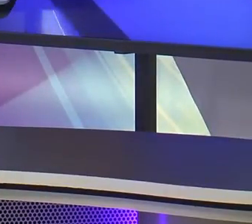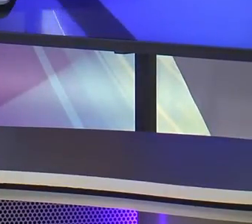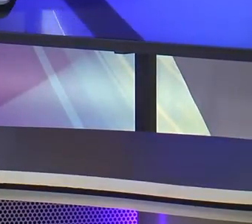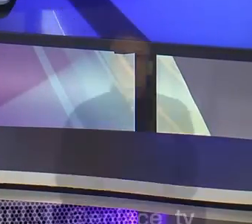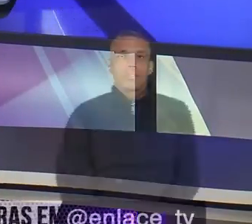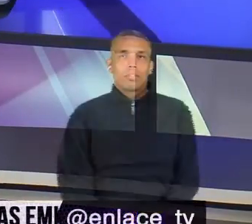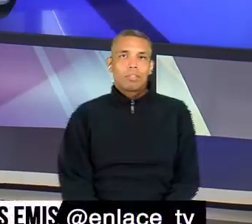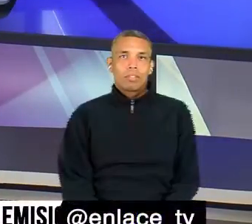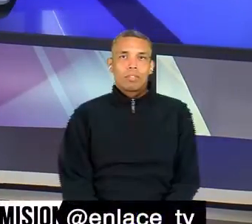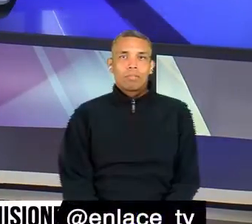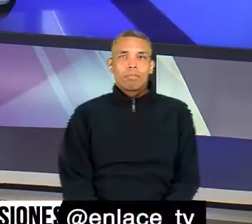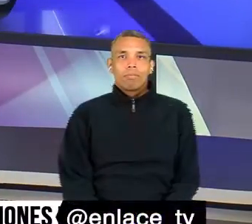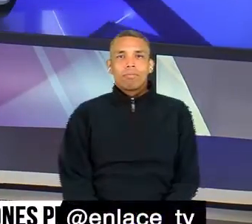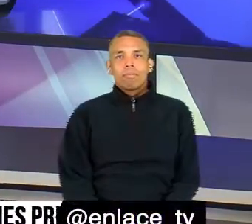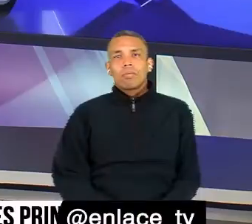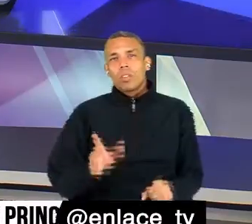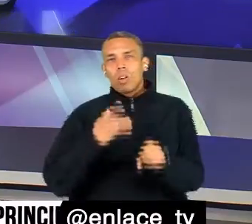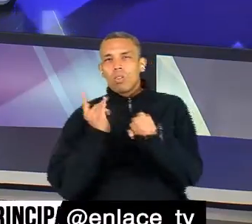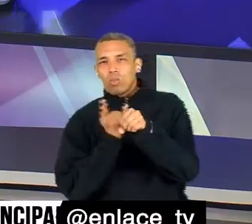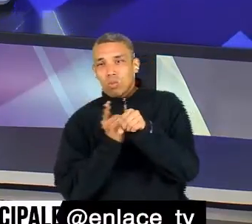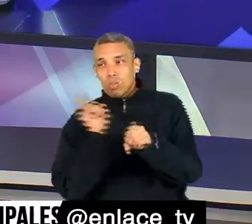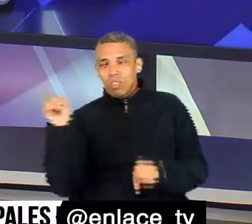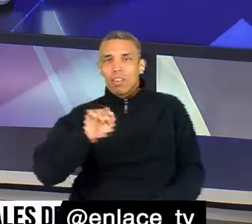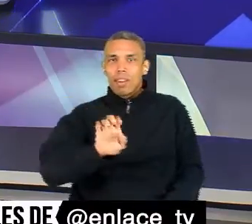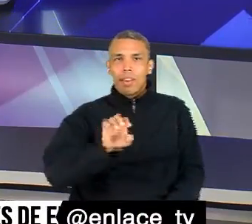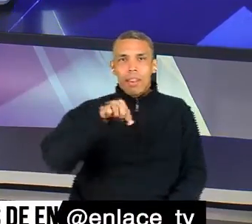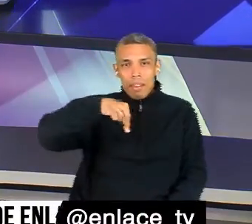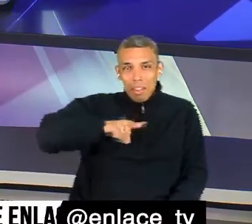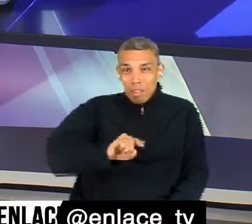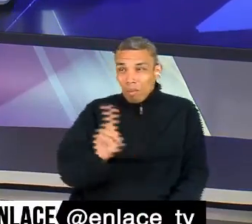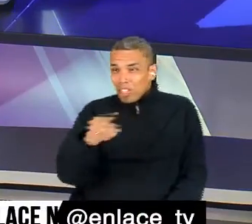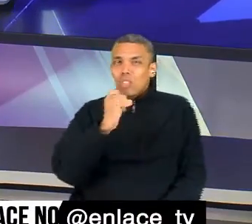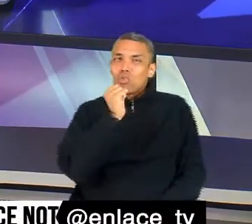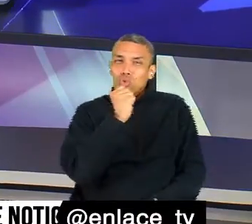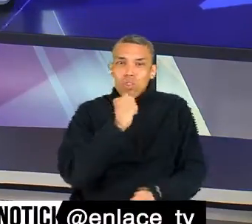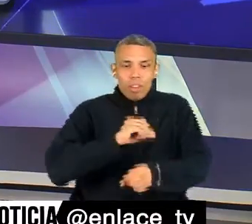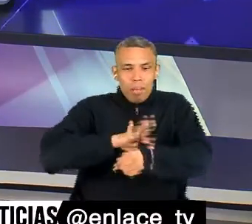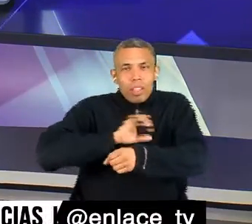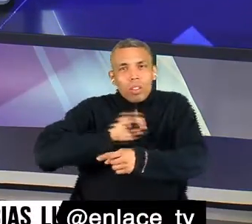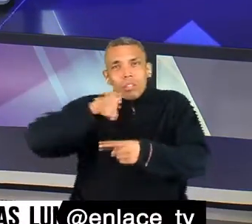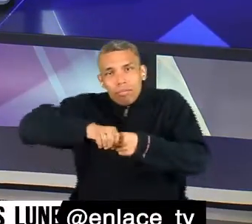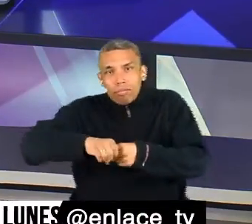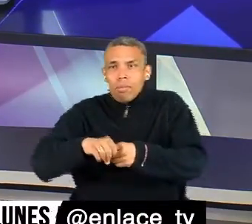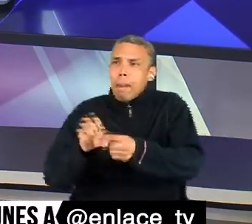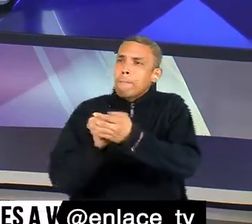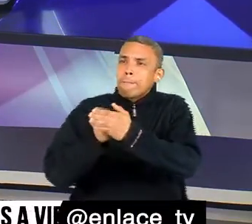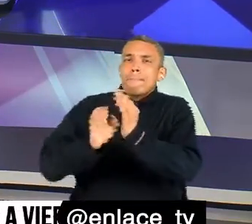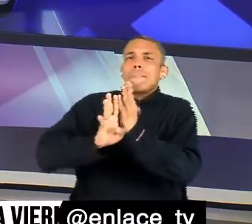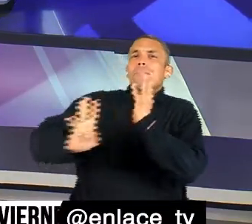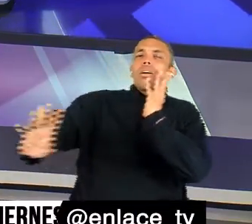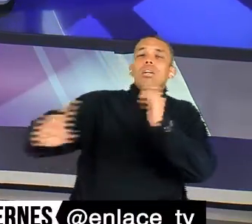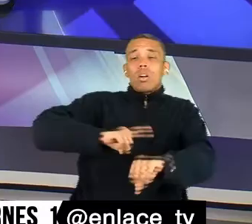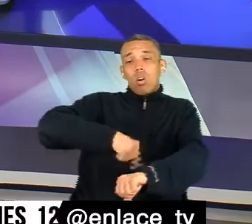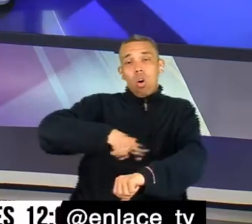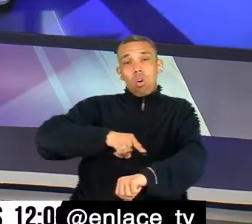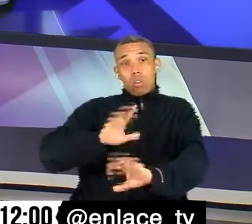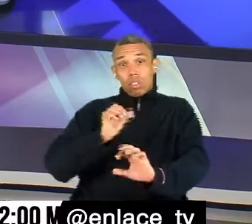Noticias acompañó a usuarios de las EPS en su calvario por lograr citas y autorizaciones. Este es nuestro